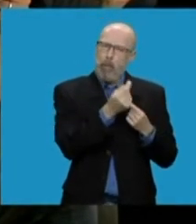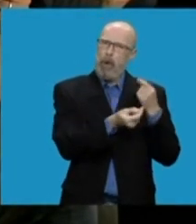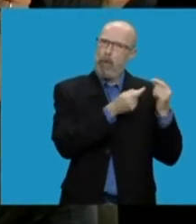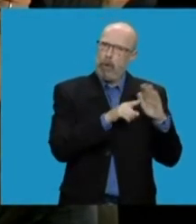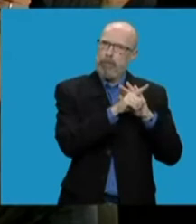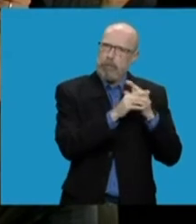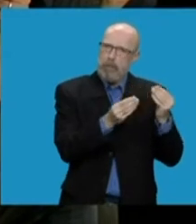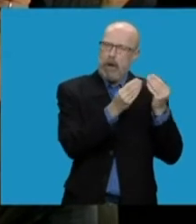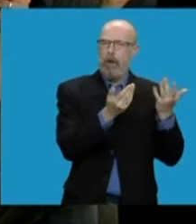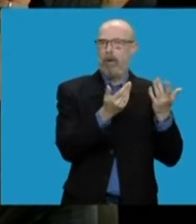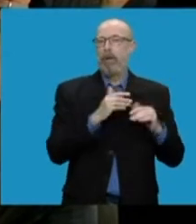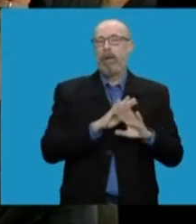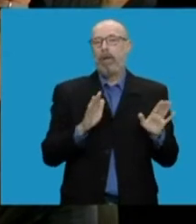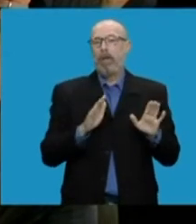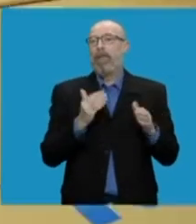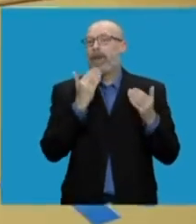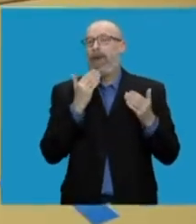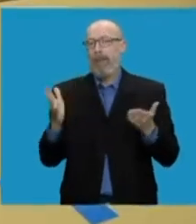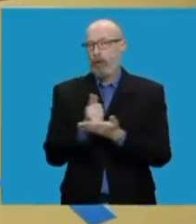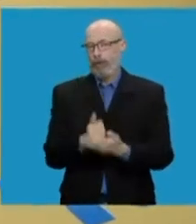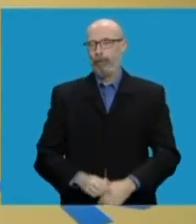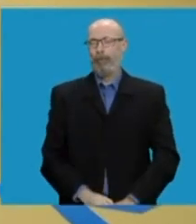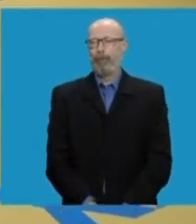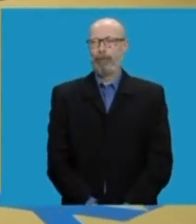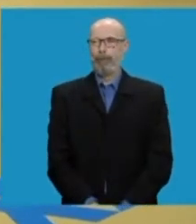Y nada más. Muchas gracias a todos.